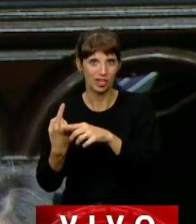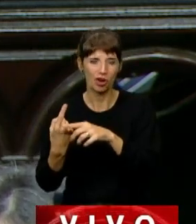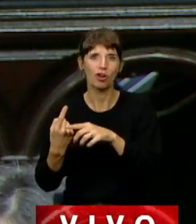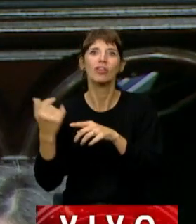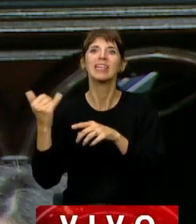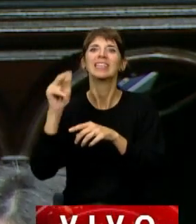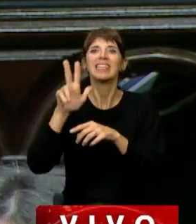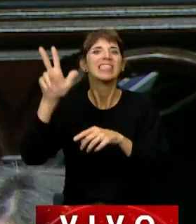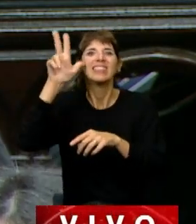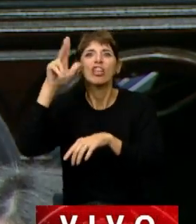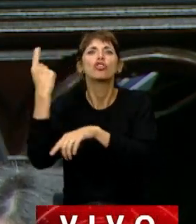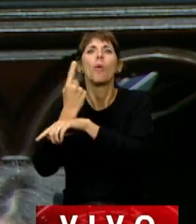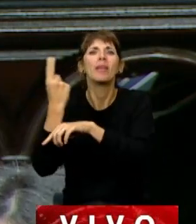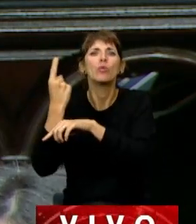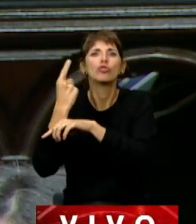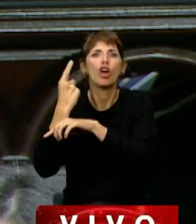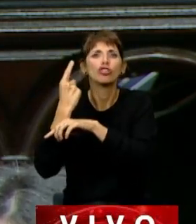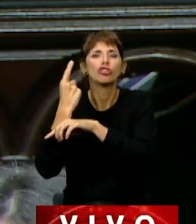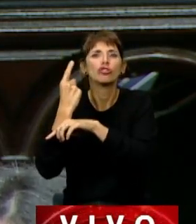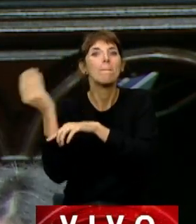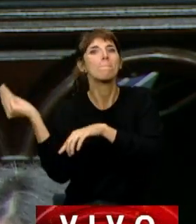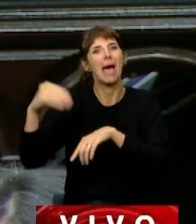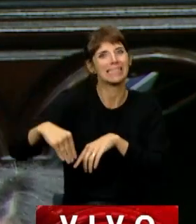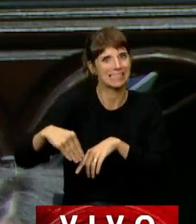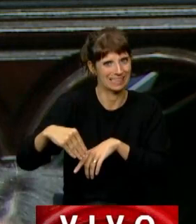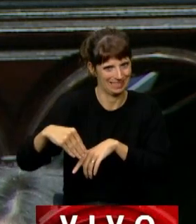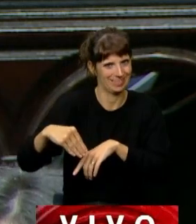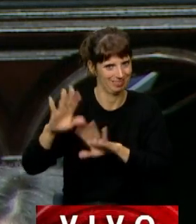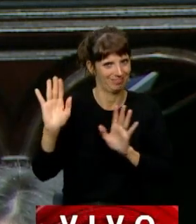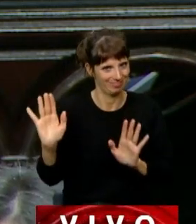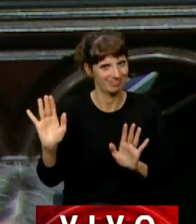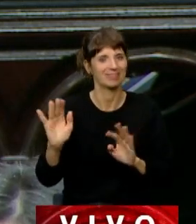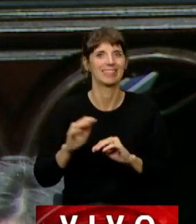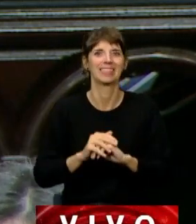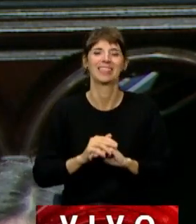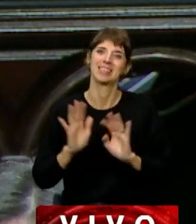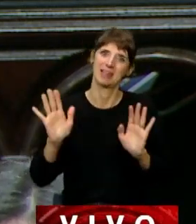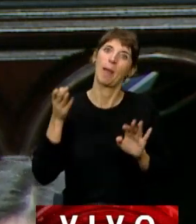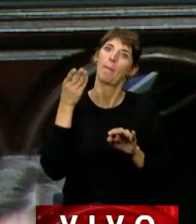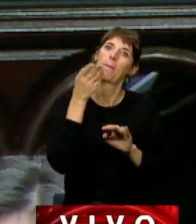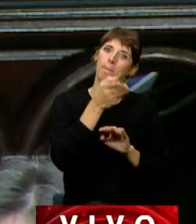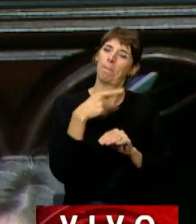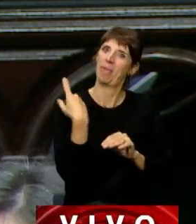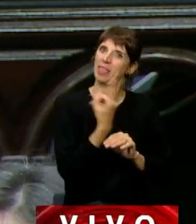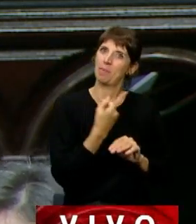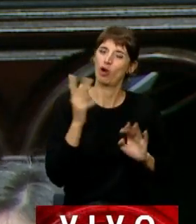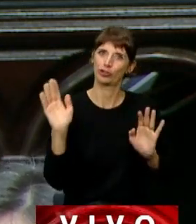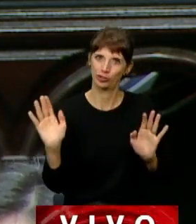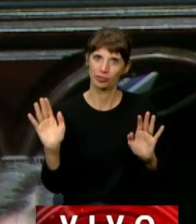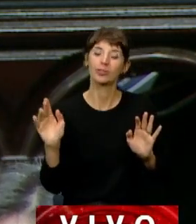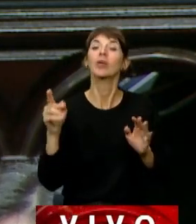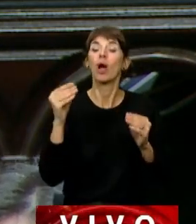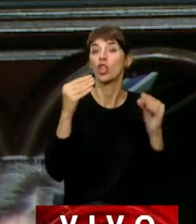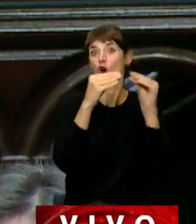38 minutos de más al tiempo que correspondía. Así que le pedimos, principalmente cuando están